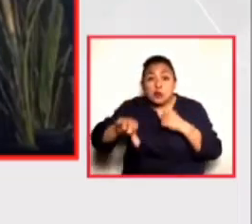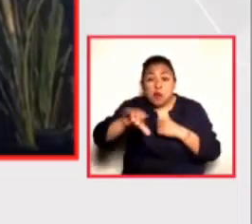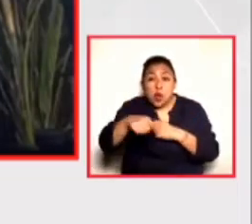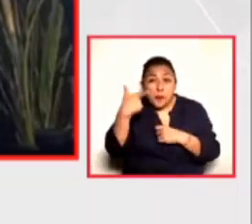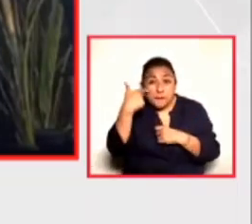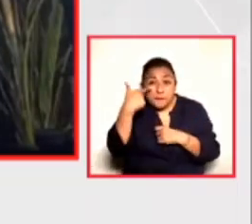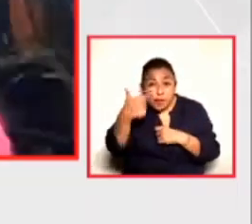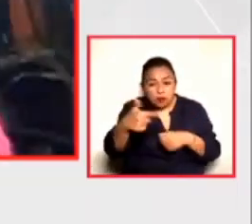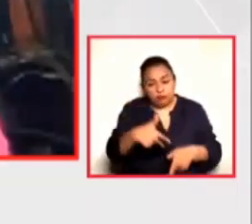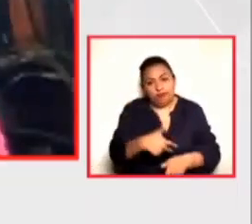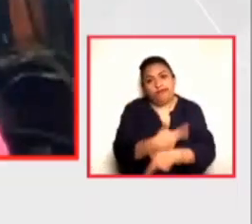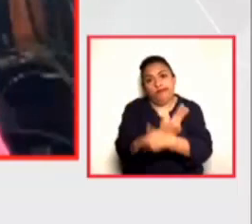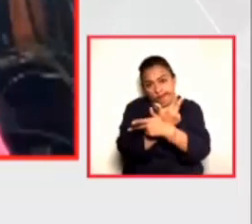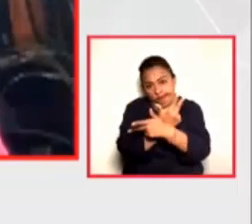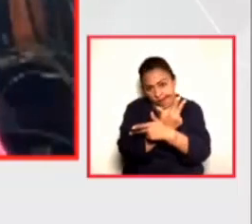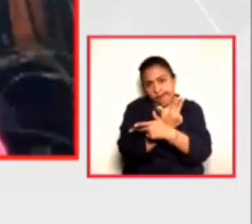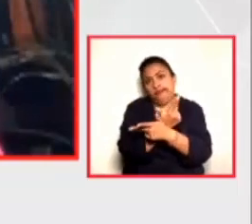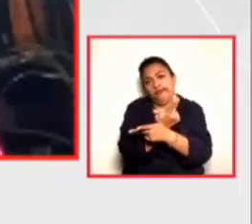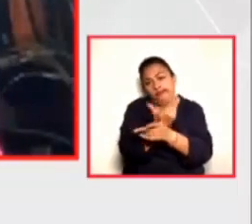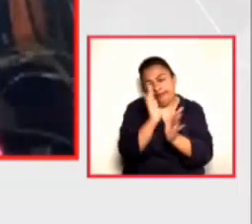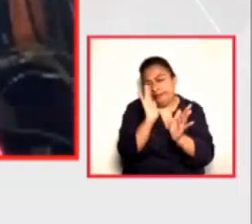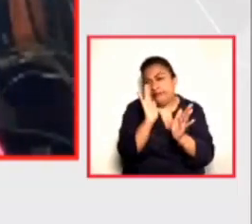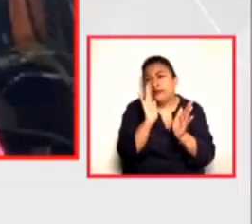una videollamada. Relaciones